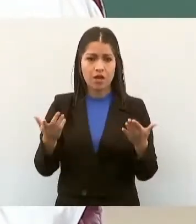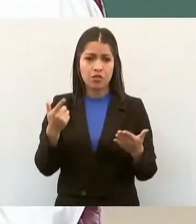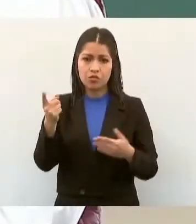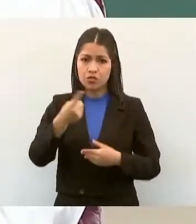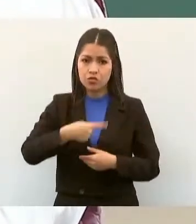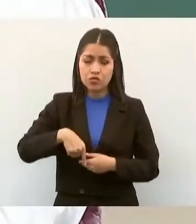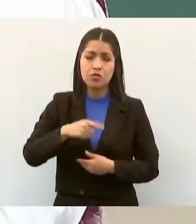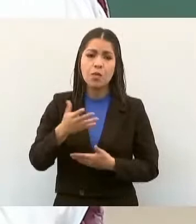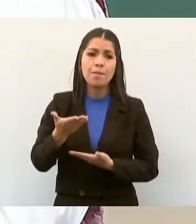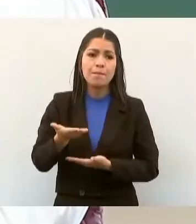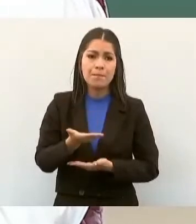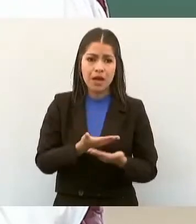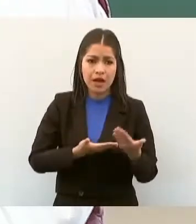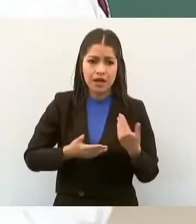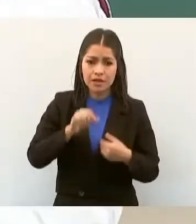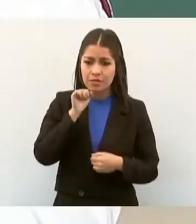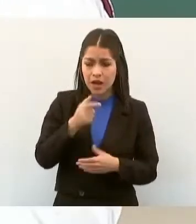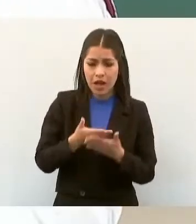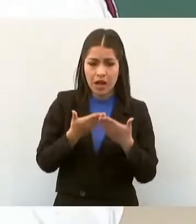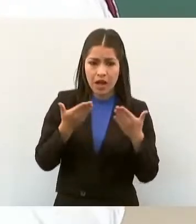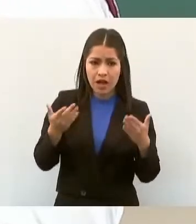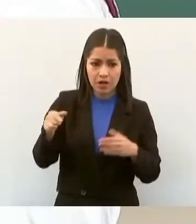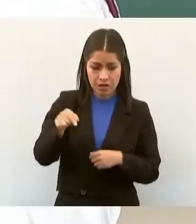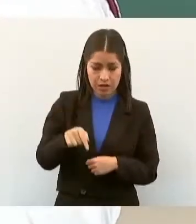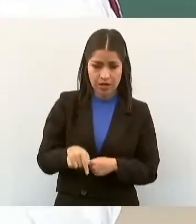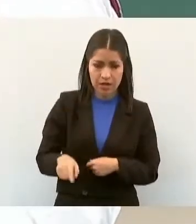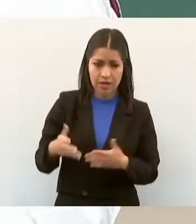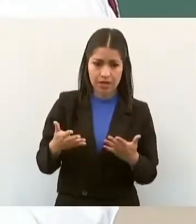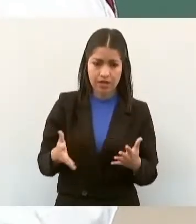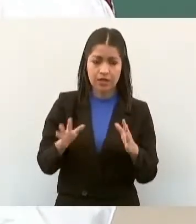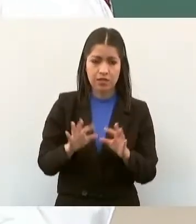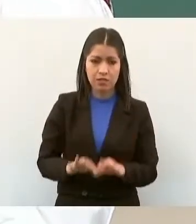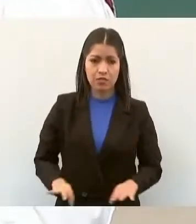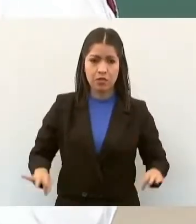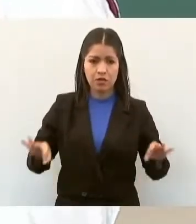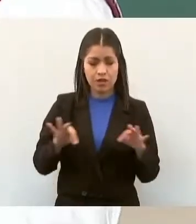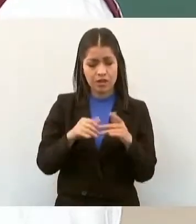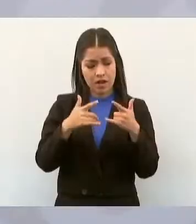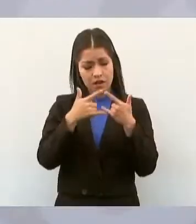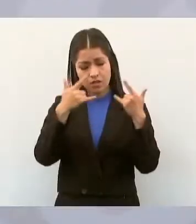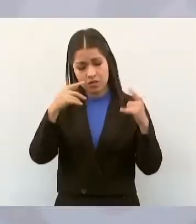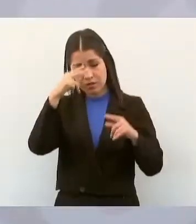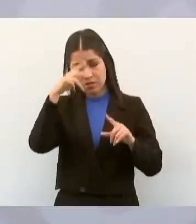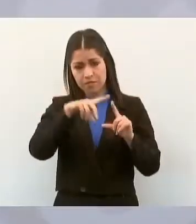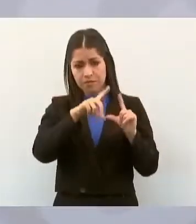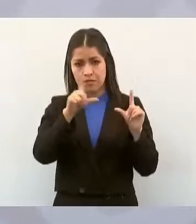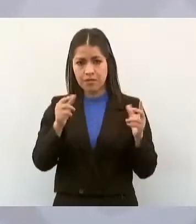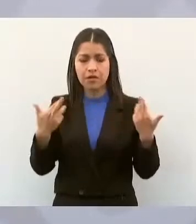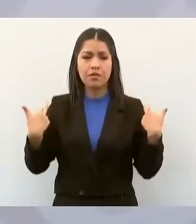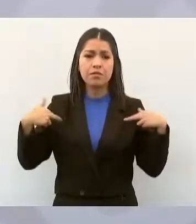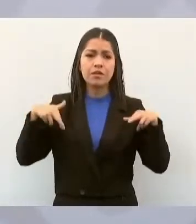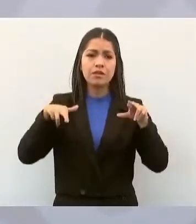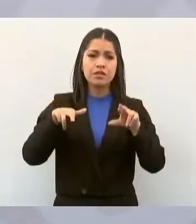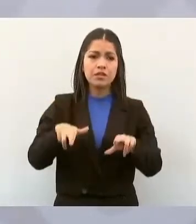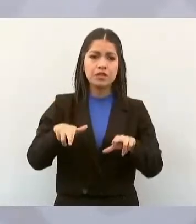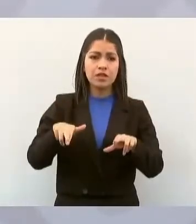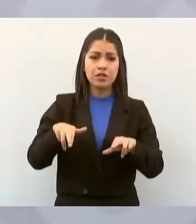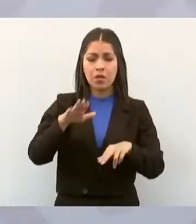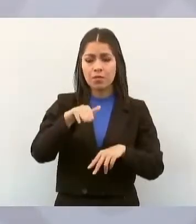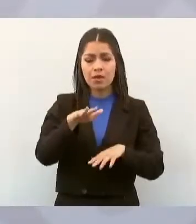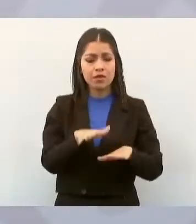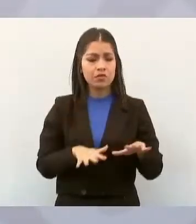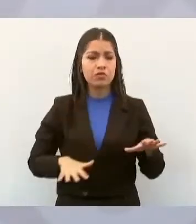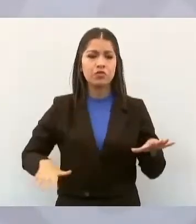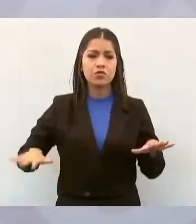momento estelar en la historia mexicana. A nombre del pueblo de Michoacán, le expreso,